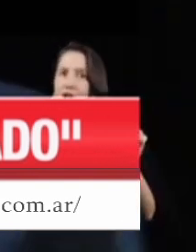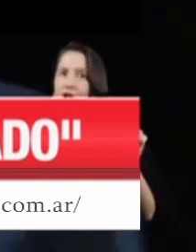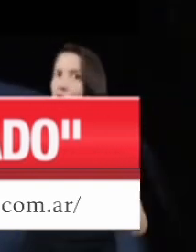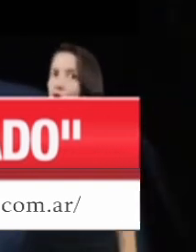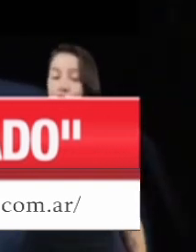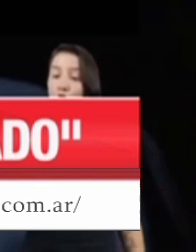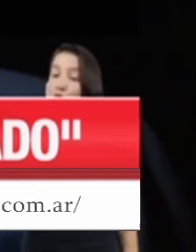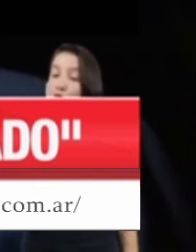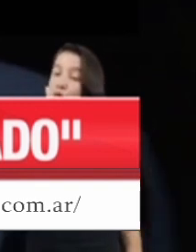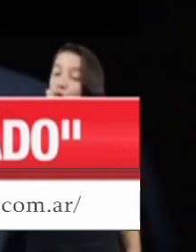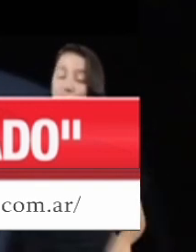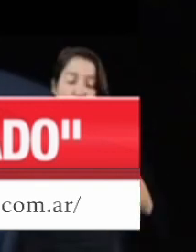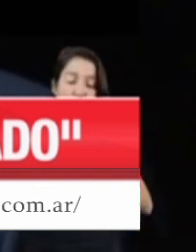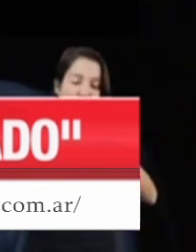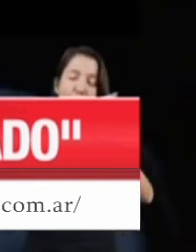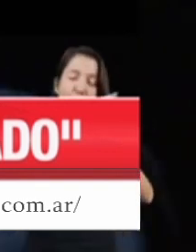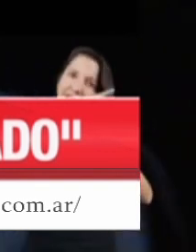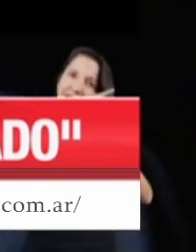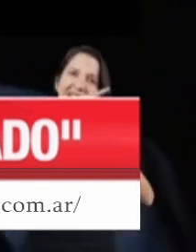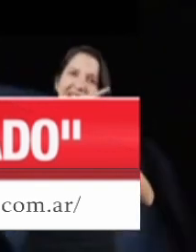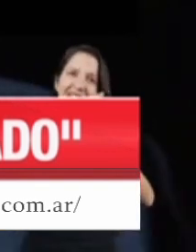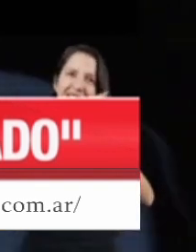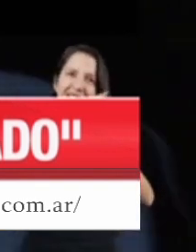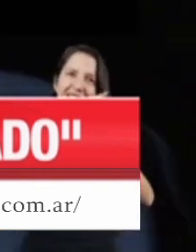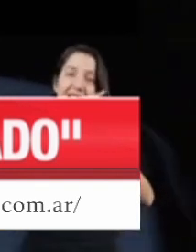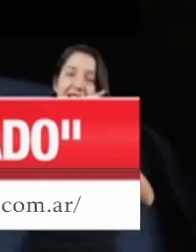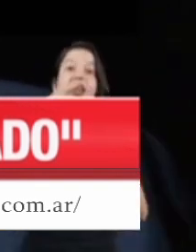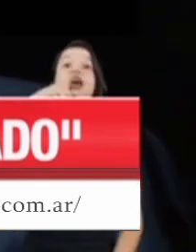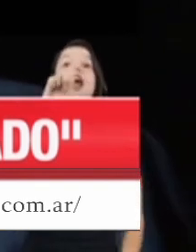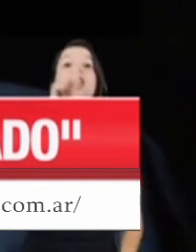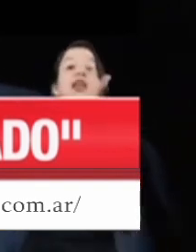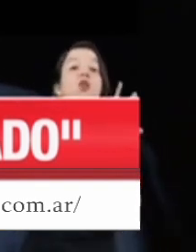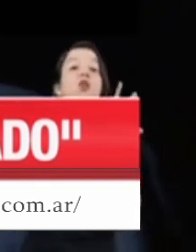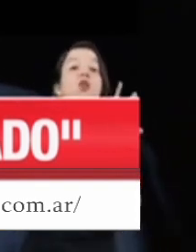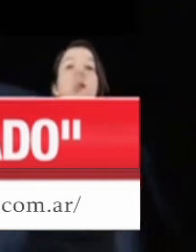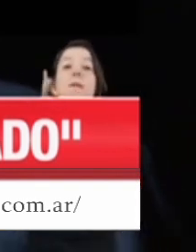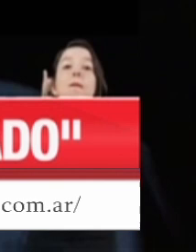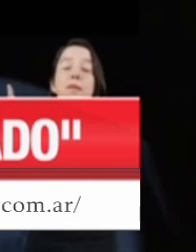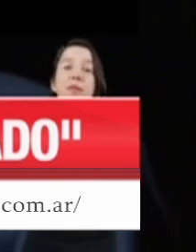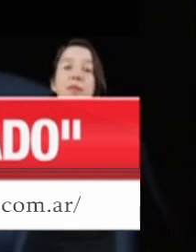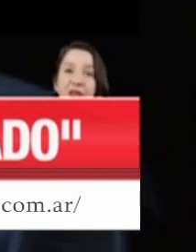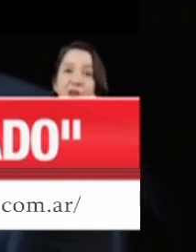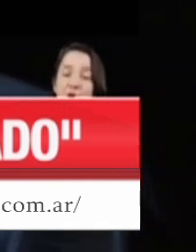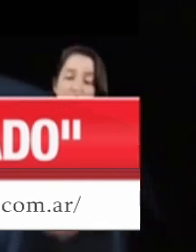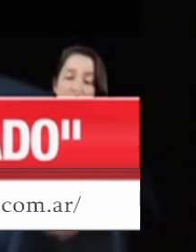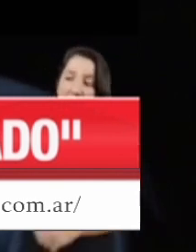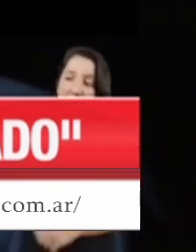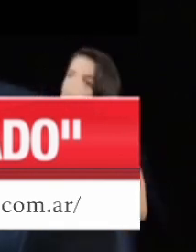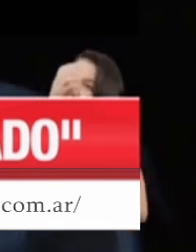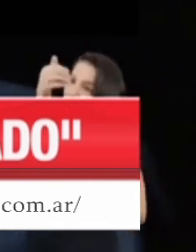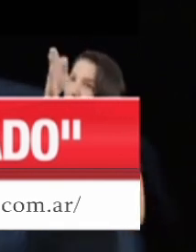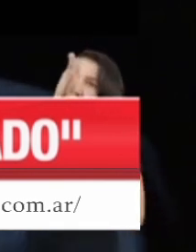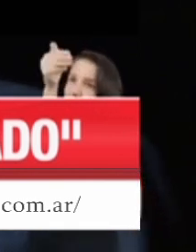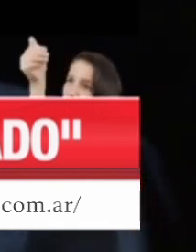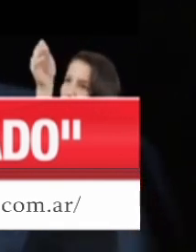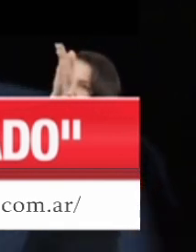la misma historia amamos la misma teja misma bandera que no pertenece